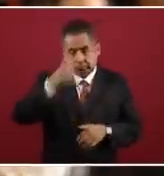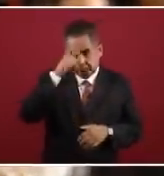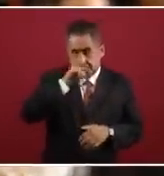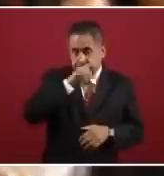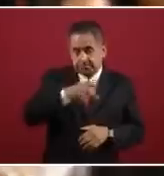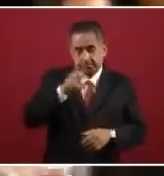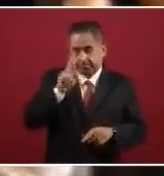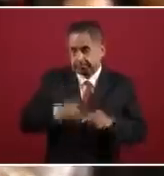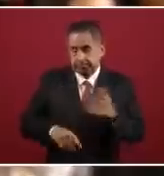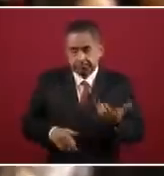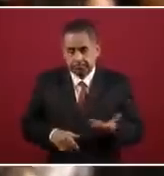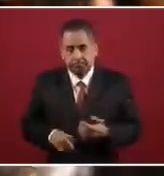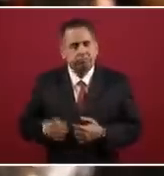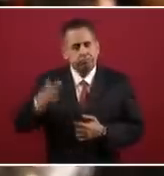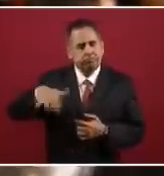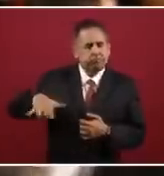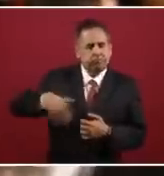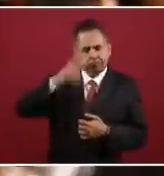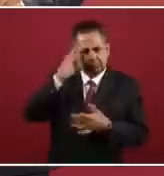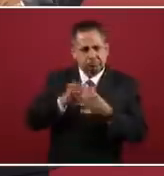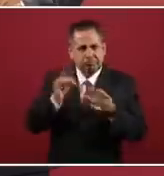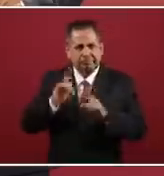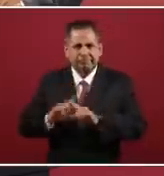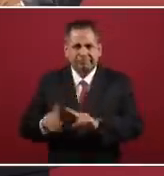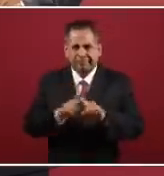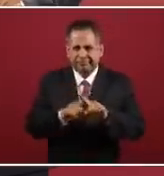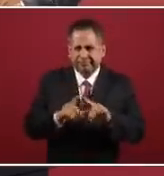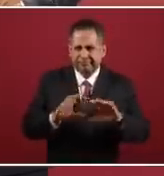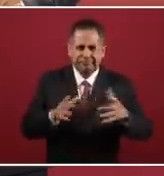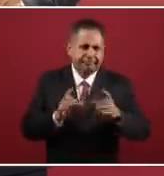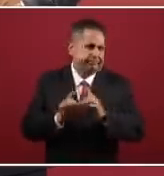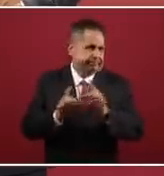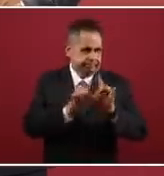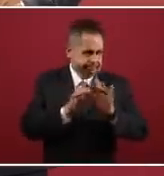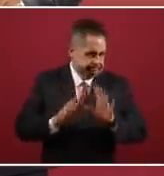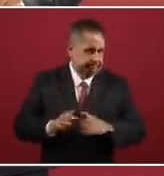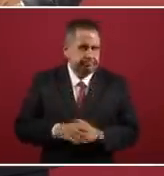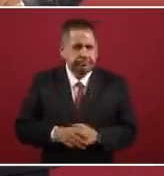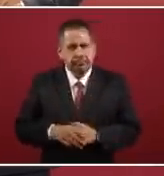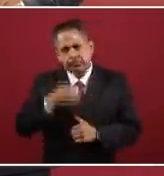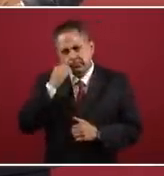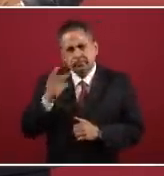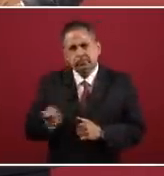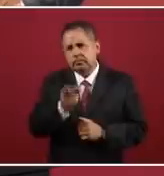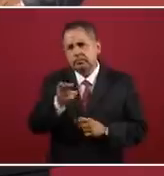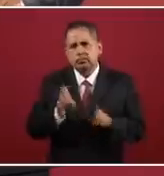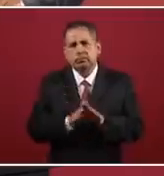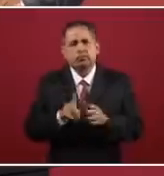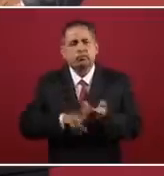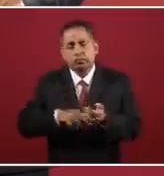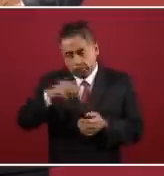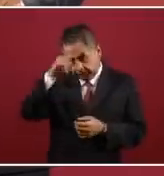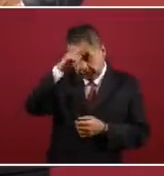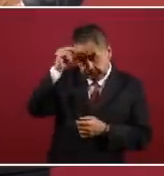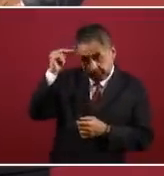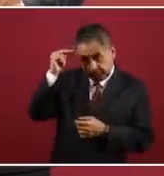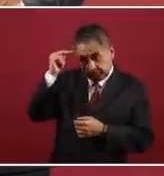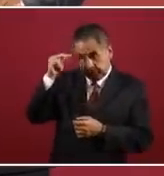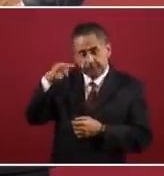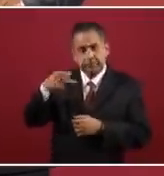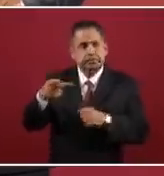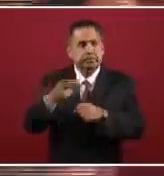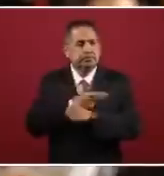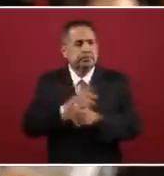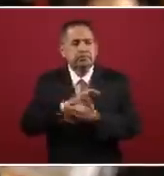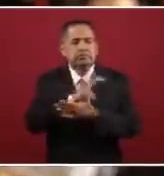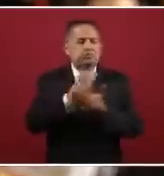han producido, como usted bien sabe, una serie de situaciones alrededor de esto. Y por otro lado, quería preguntar en el lado de Nayarit, hablando de contratos